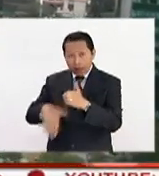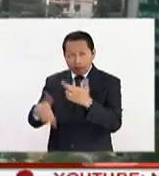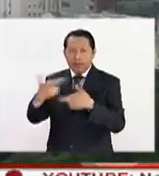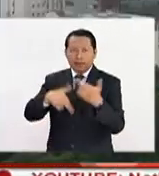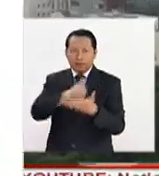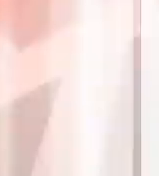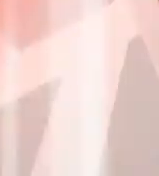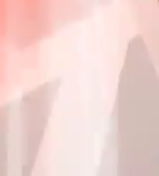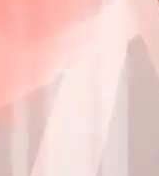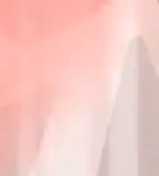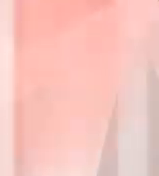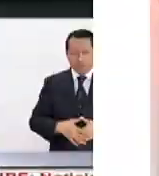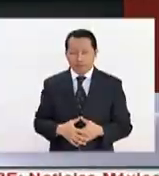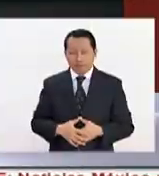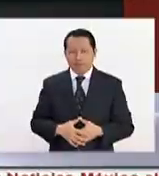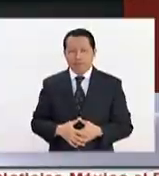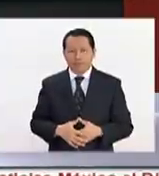México.